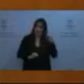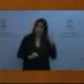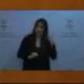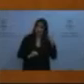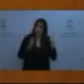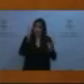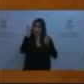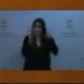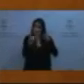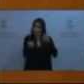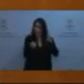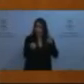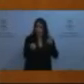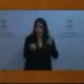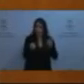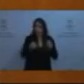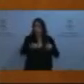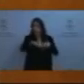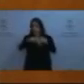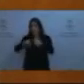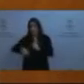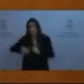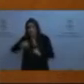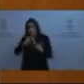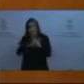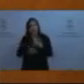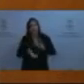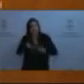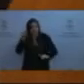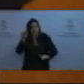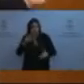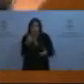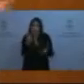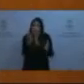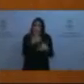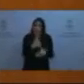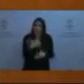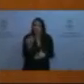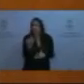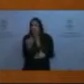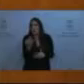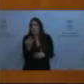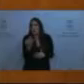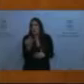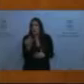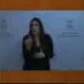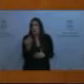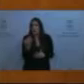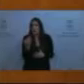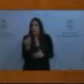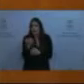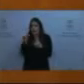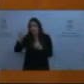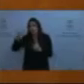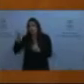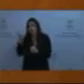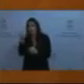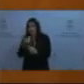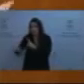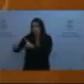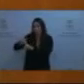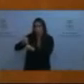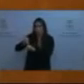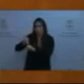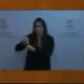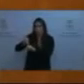fauna. Aumenta los daños, aumenta los pagos, por lo tanto, como no hay dinero, tiene que traerlo de otras actuaciones y de otras políticas.